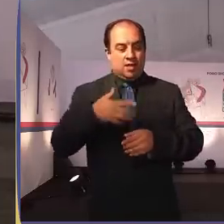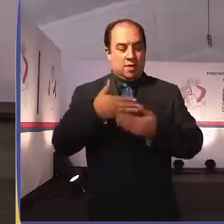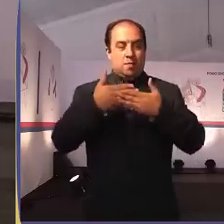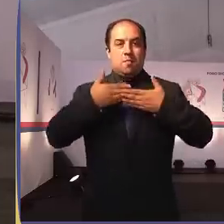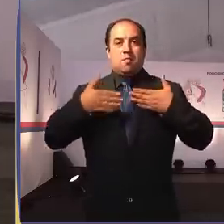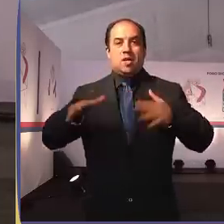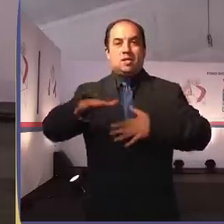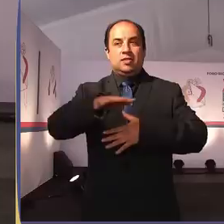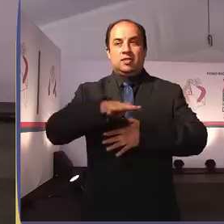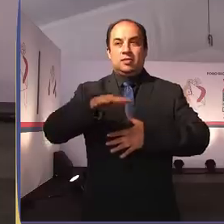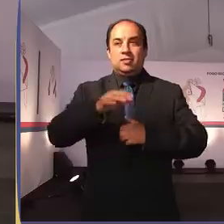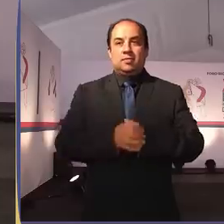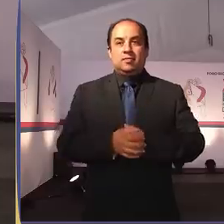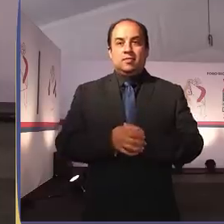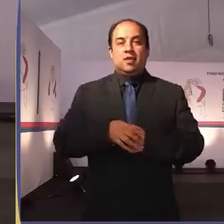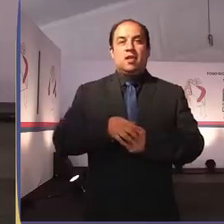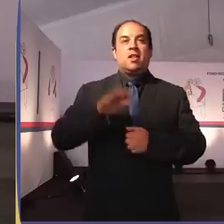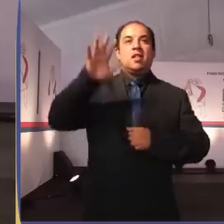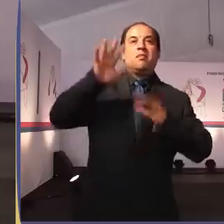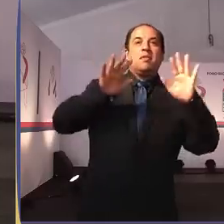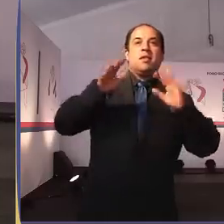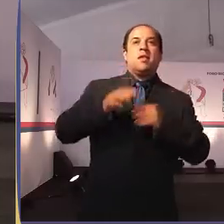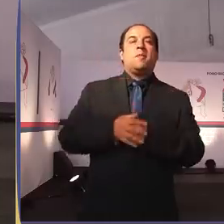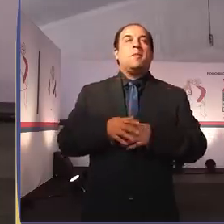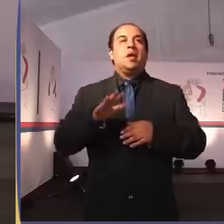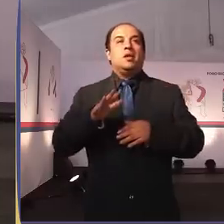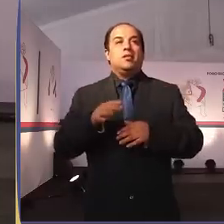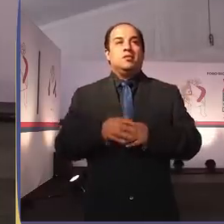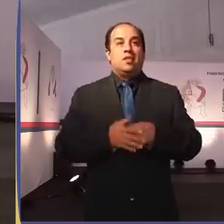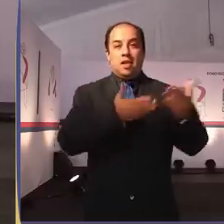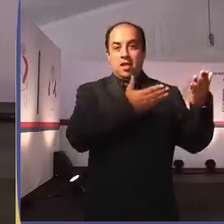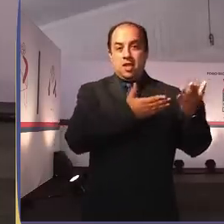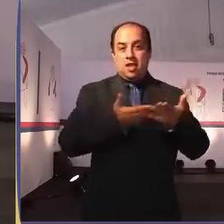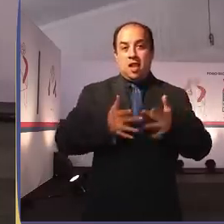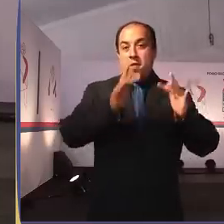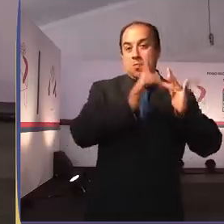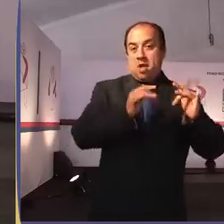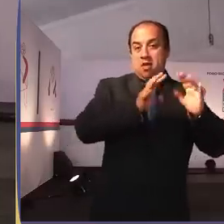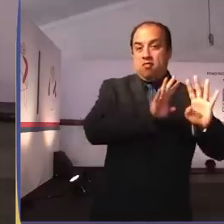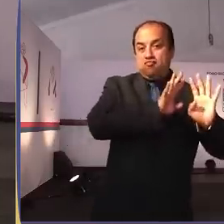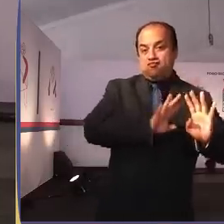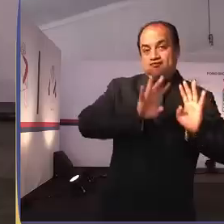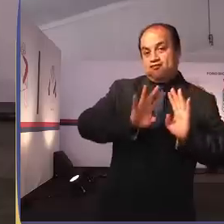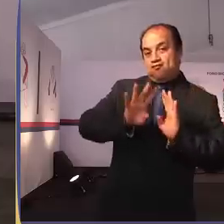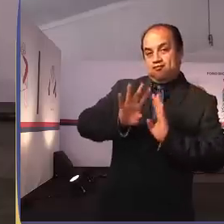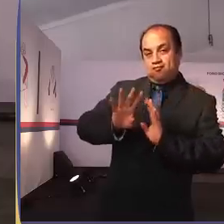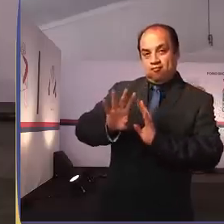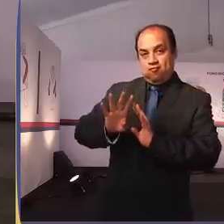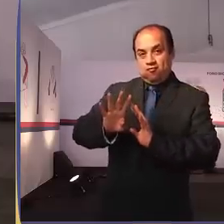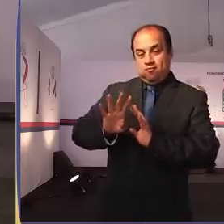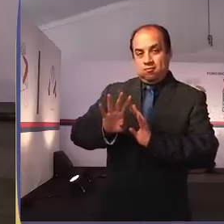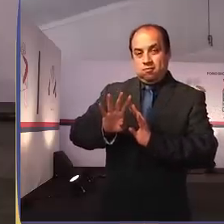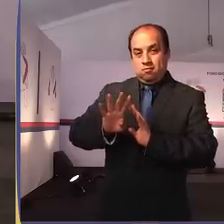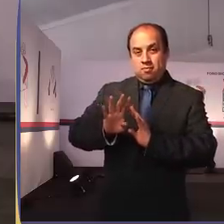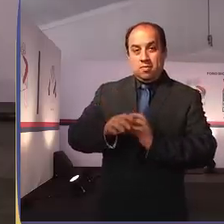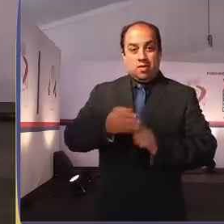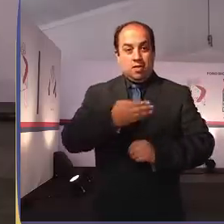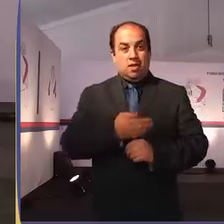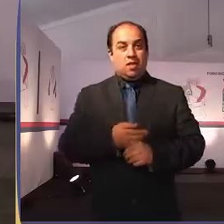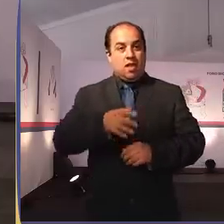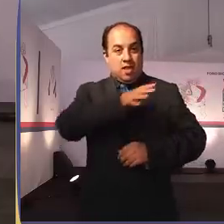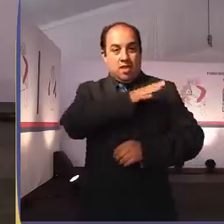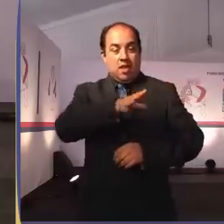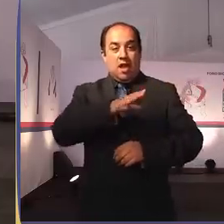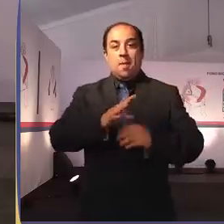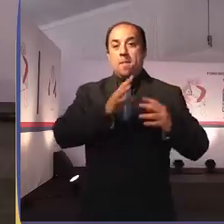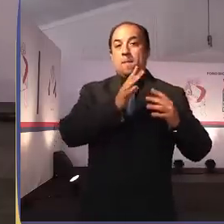dijeron, bueno, aquí si levantamos la mano nos van a llegan los franceses, tarán, tarán, vienen de Veracruz, chucu, chucu, chucu. y el general francés, que